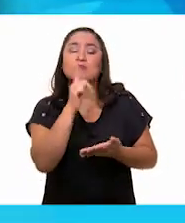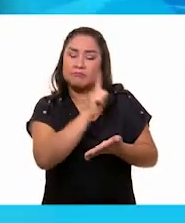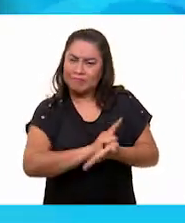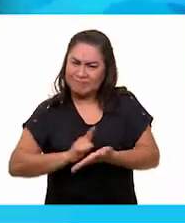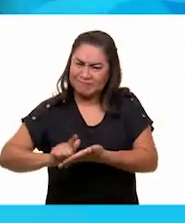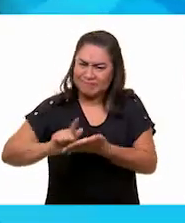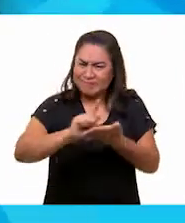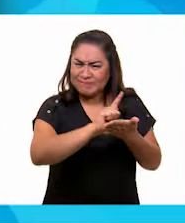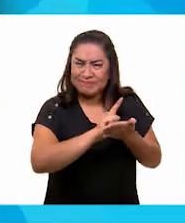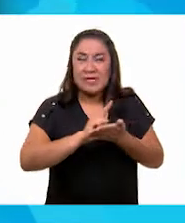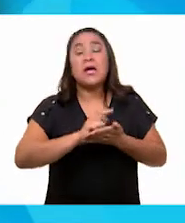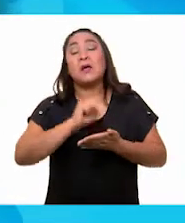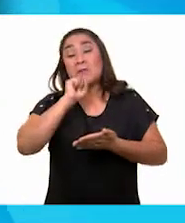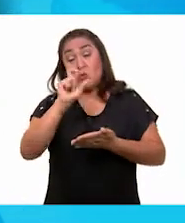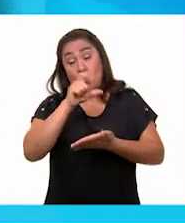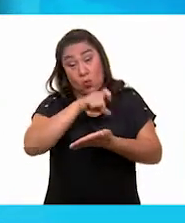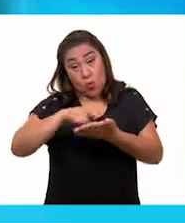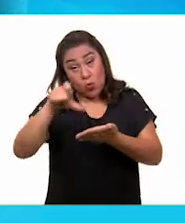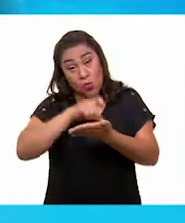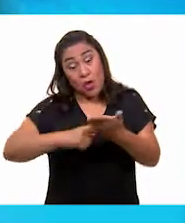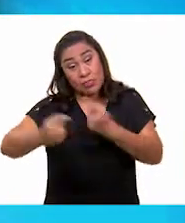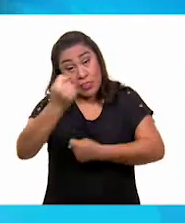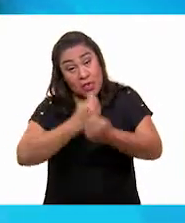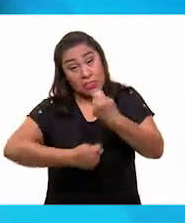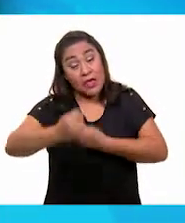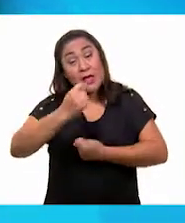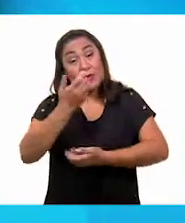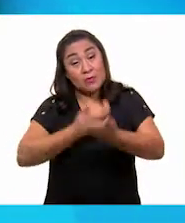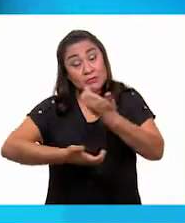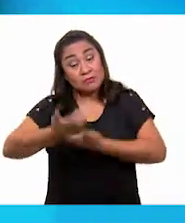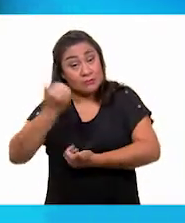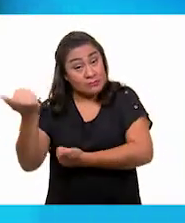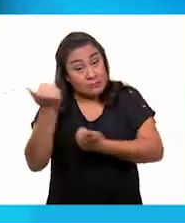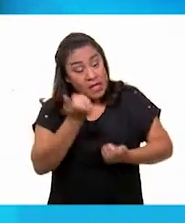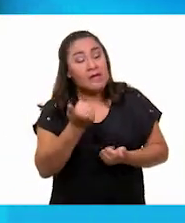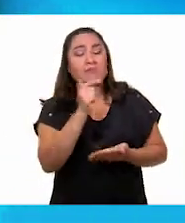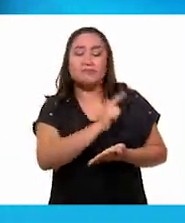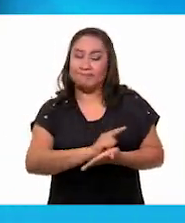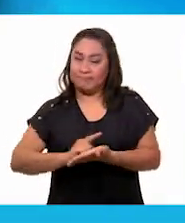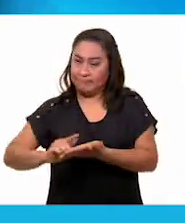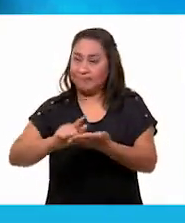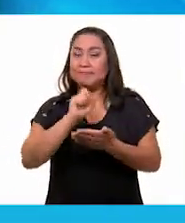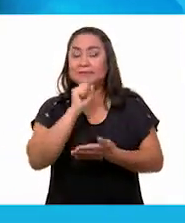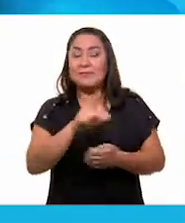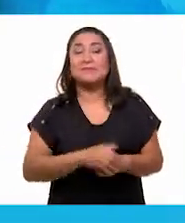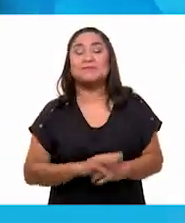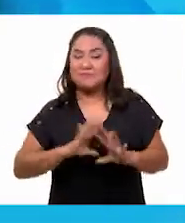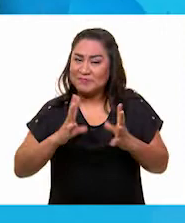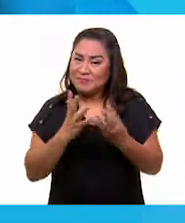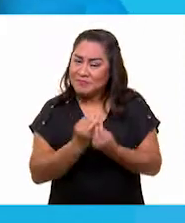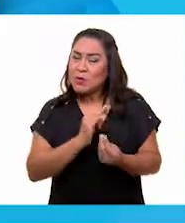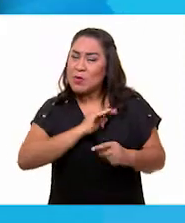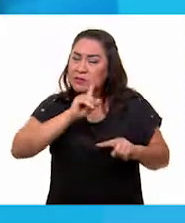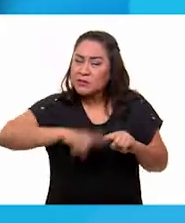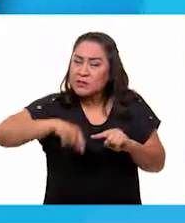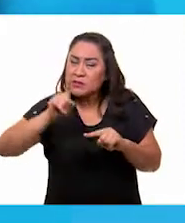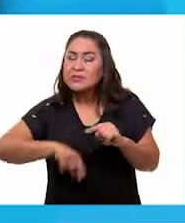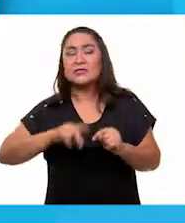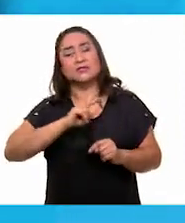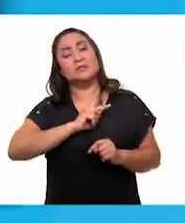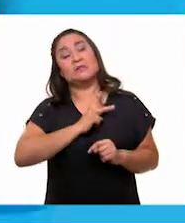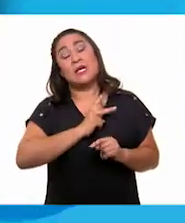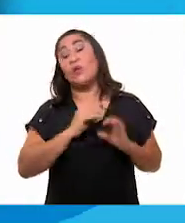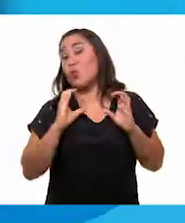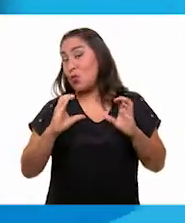más utilizas. También las cosas que compres en la tienda o en el supermercado. Sigamos luchando juntos contra este